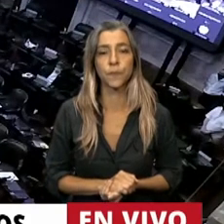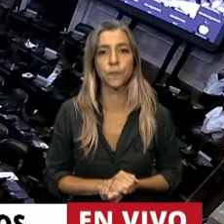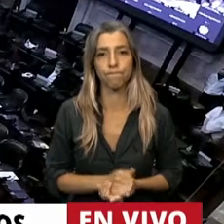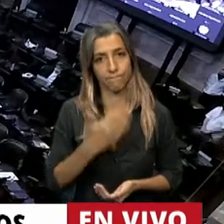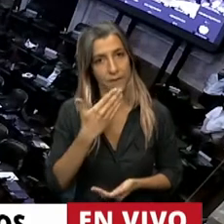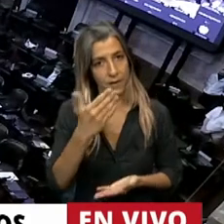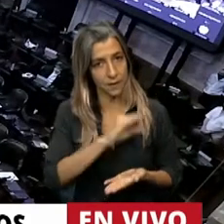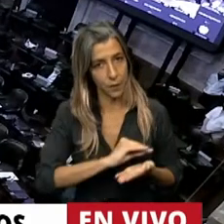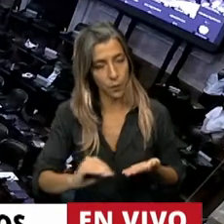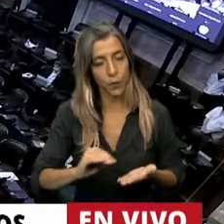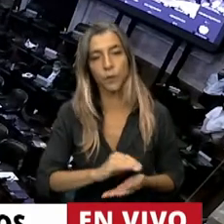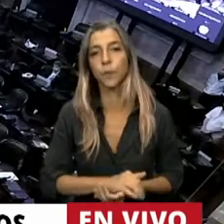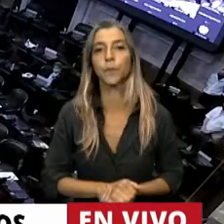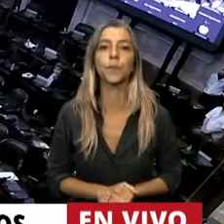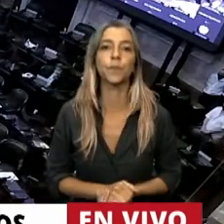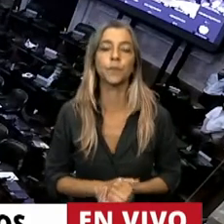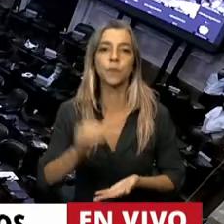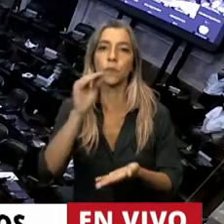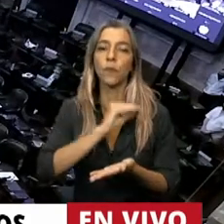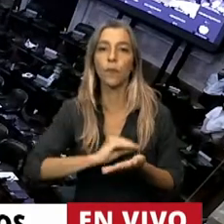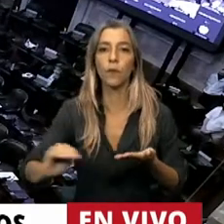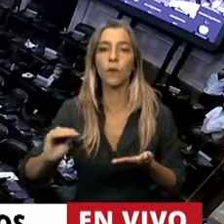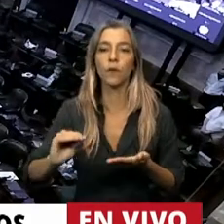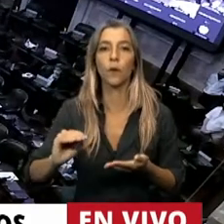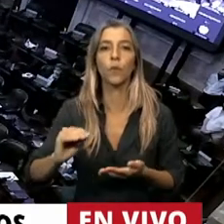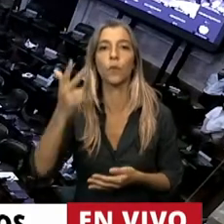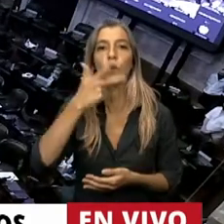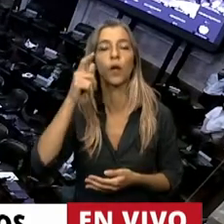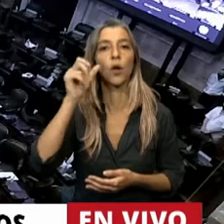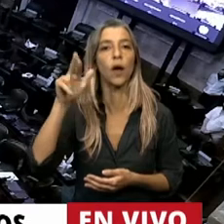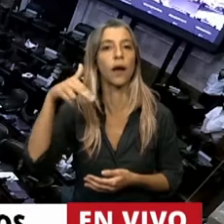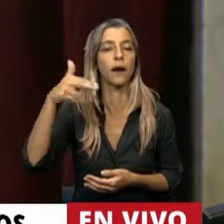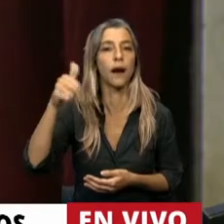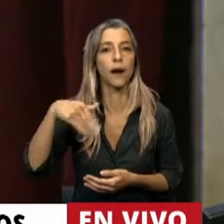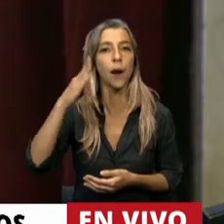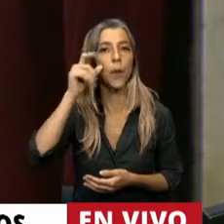gracias diputado diputado hernán mérito